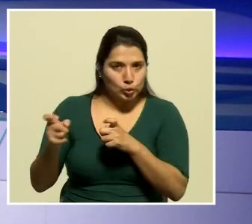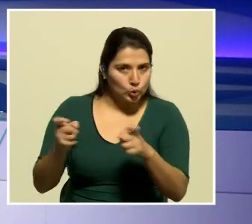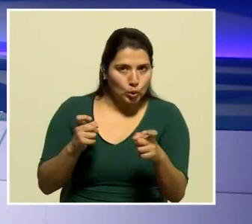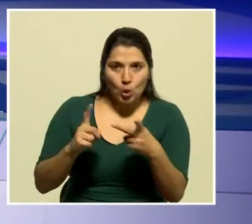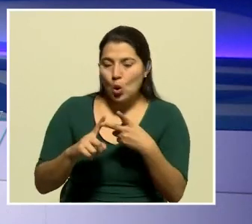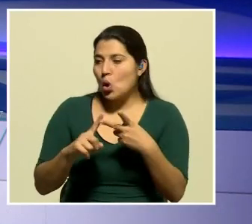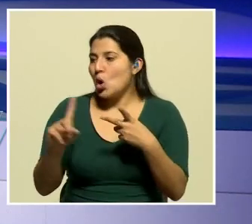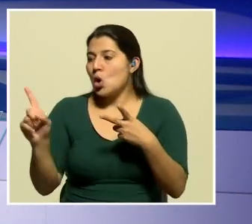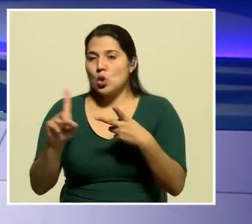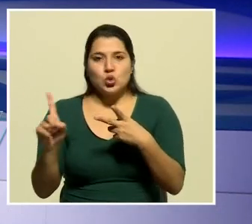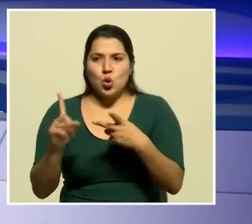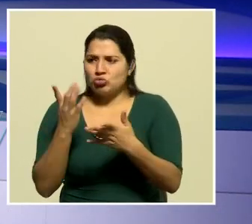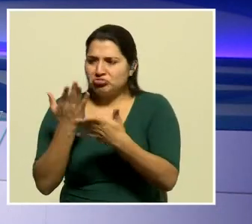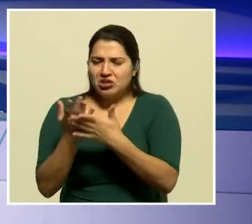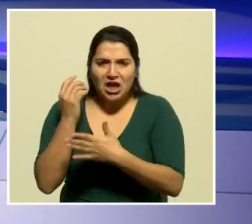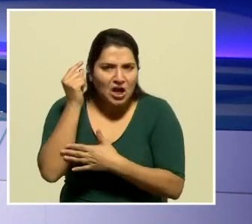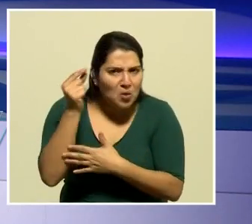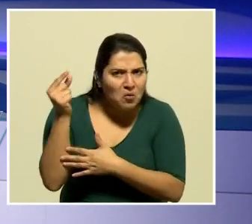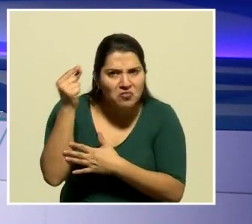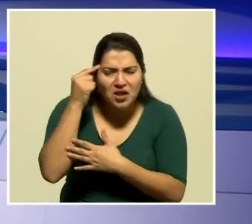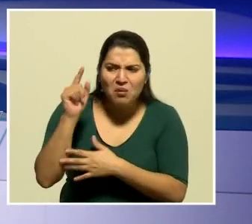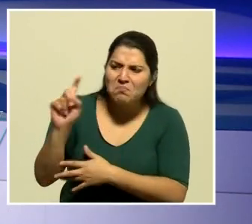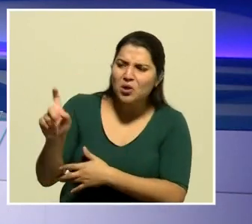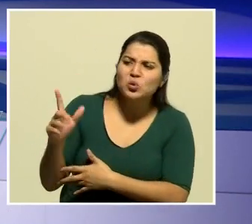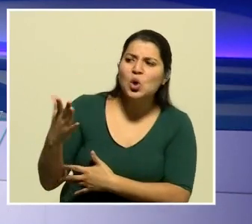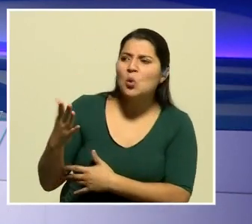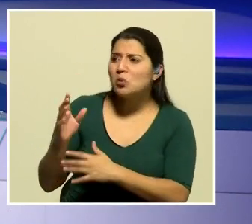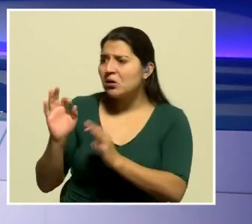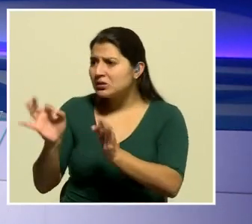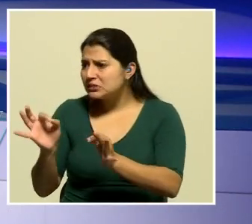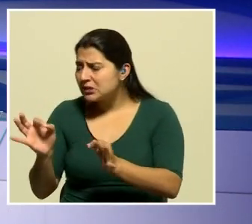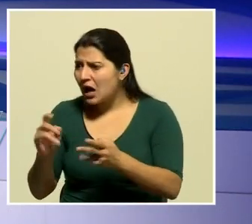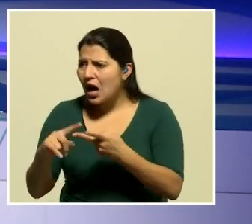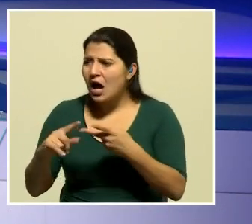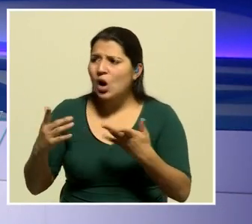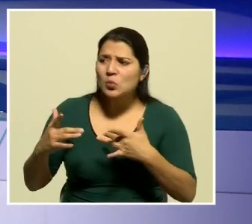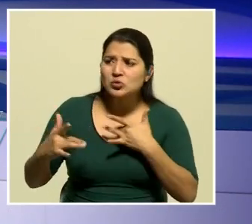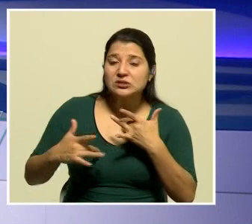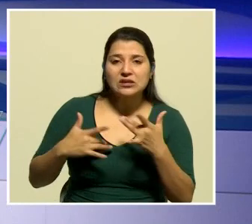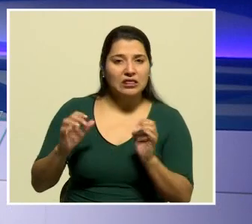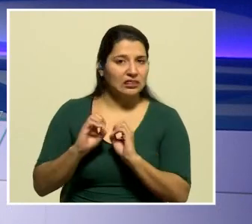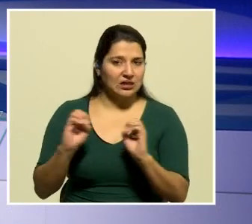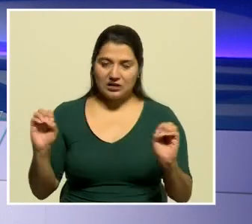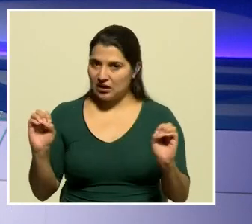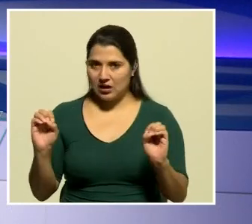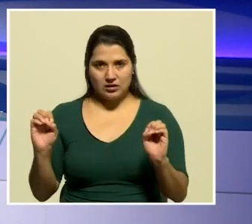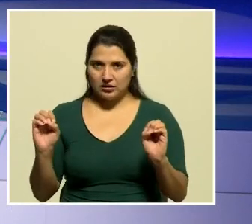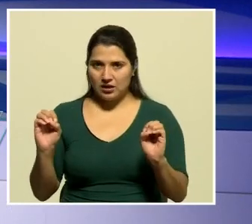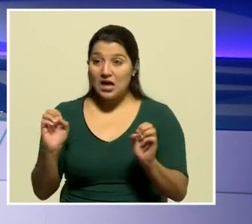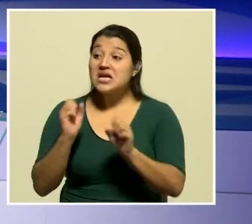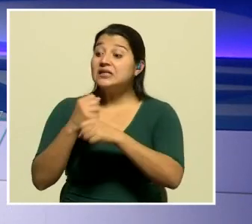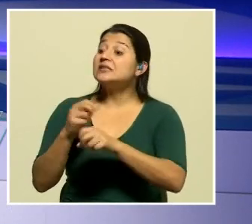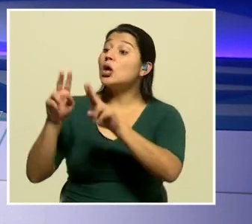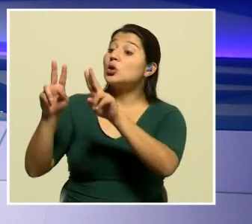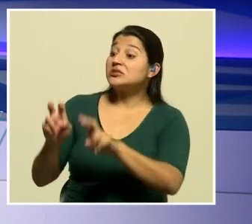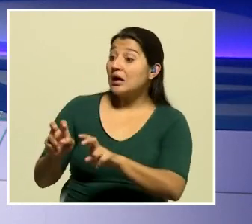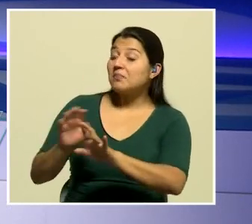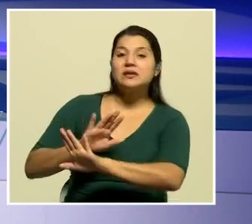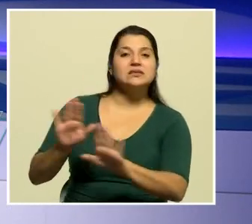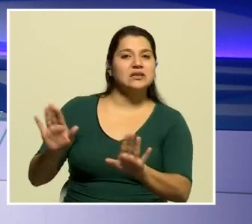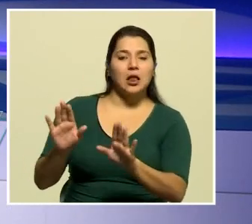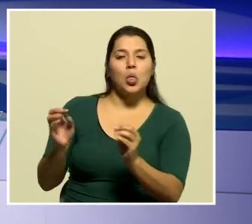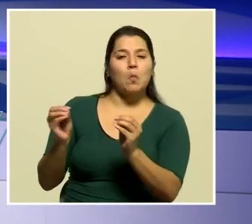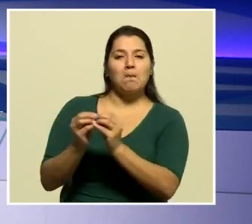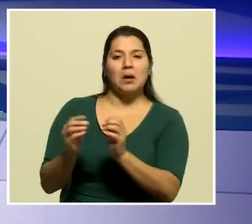o del gobierno a preguntarles que cómo están o cómo se sienten o algún tipo de seguimiento. después de que les hicieron la prueba en la frontera